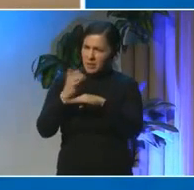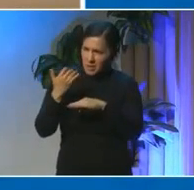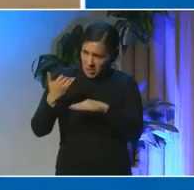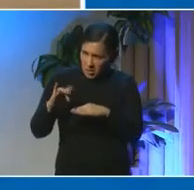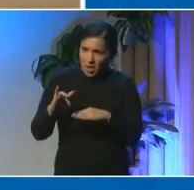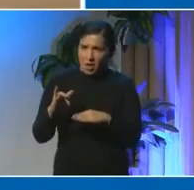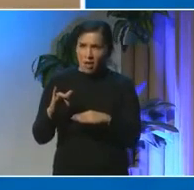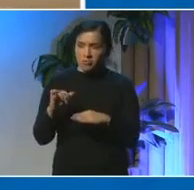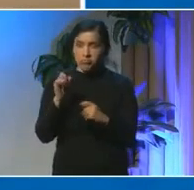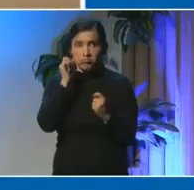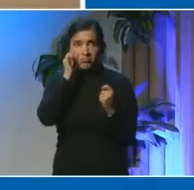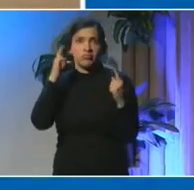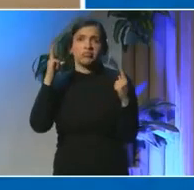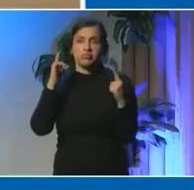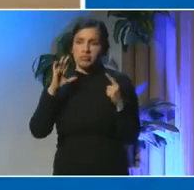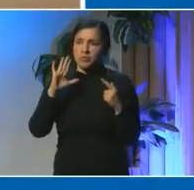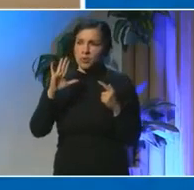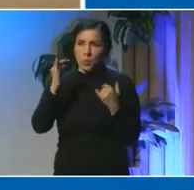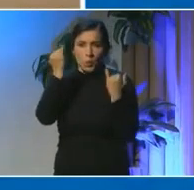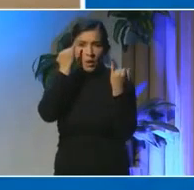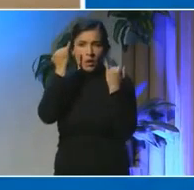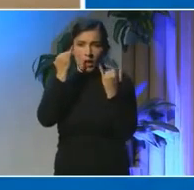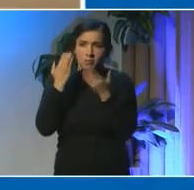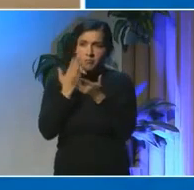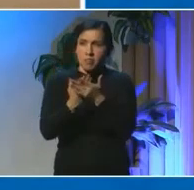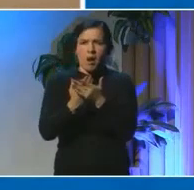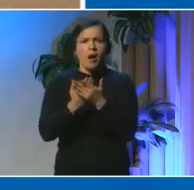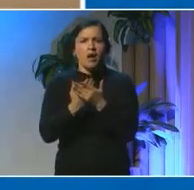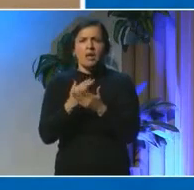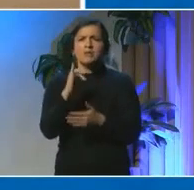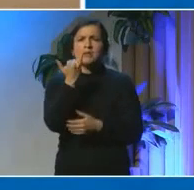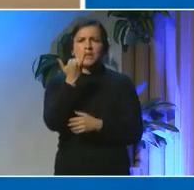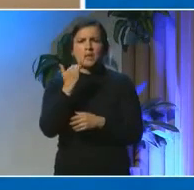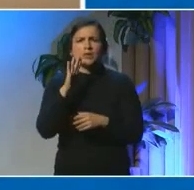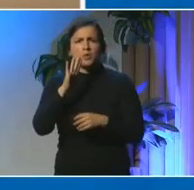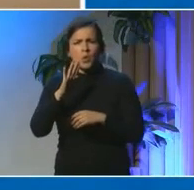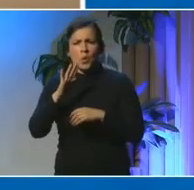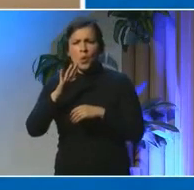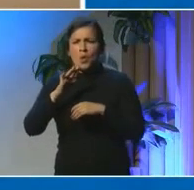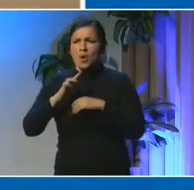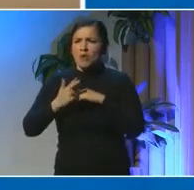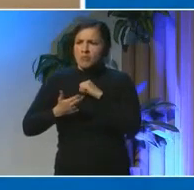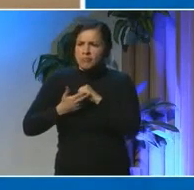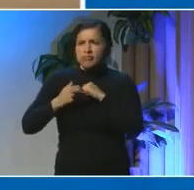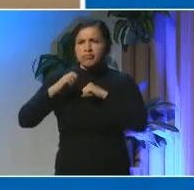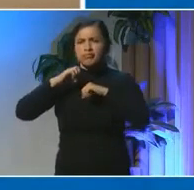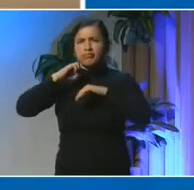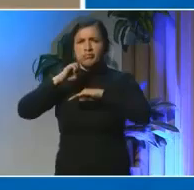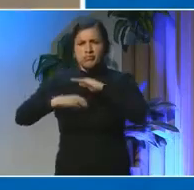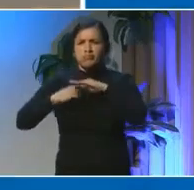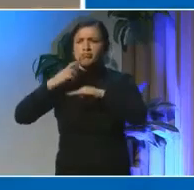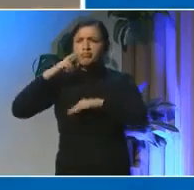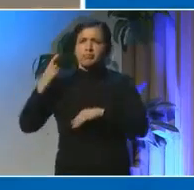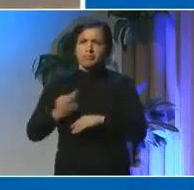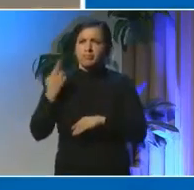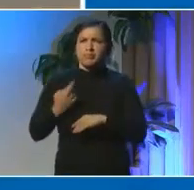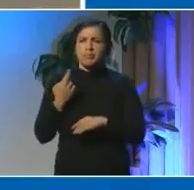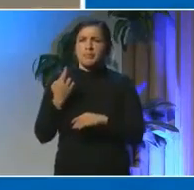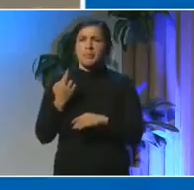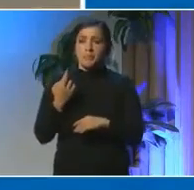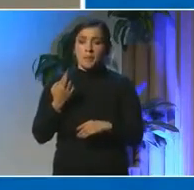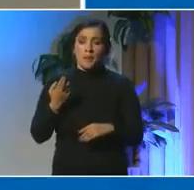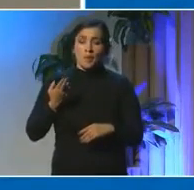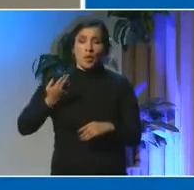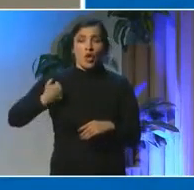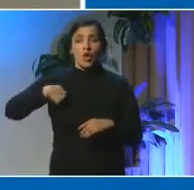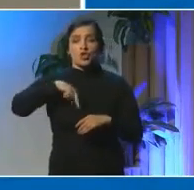todas estas iniciativas de sostenibilidad porque el mercado lo pide o anticipándose a lo que va a pedir el mercado yo digo que para diallo esto es el corazón del